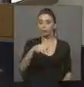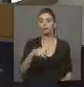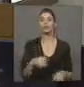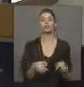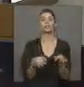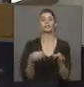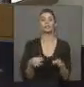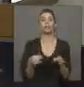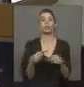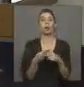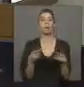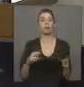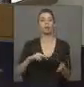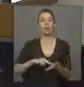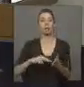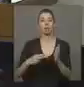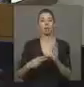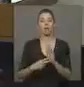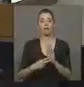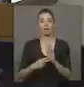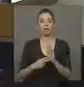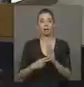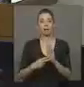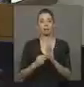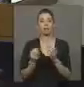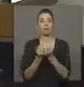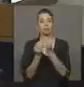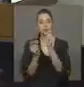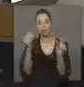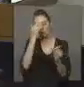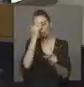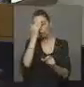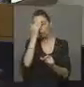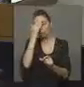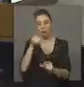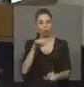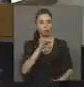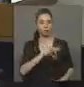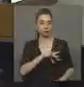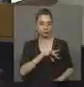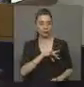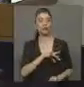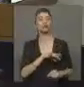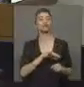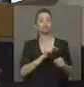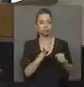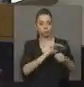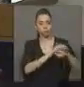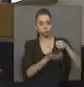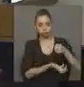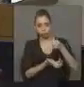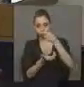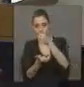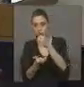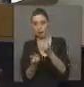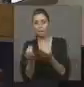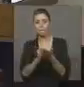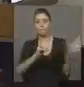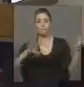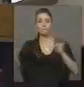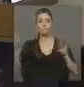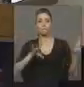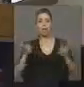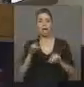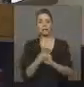seguridad pública, que es un problema acuciante para una buena parte de la población. Hay recursos para incrementar la dotación de carabineros